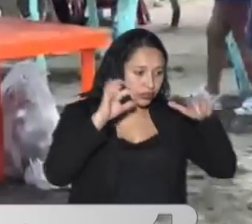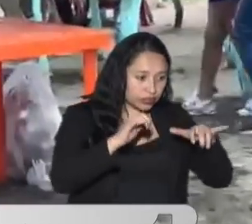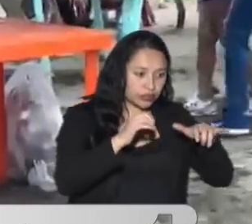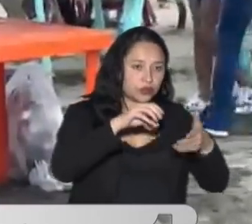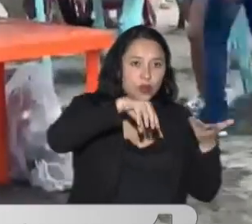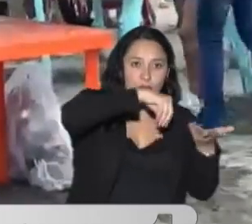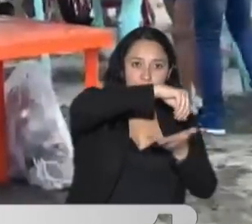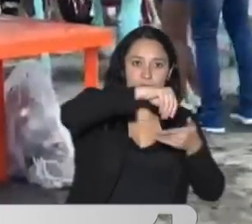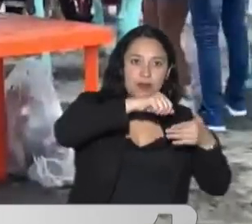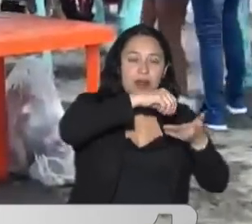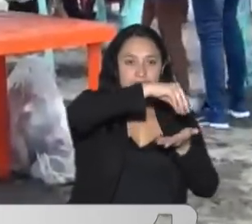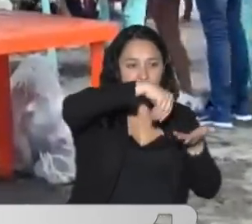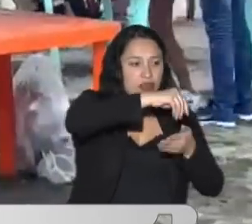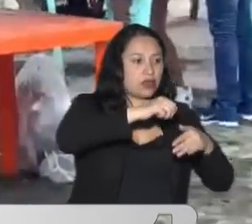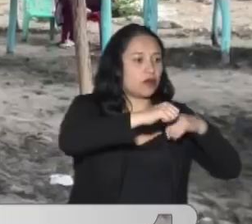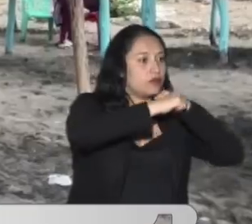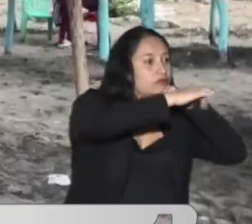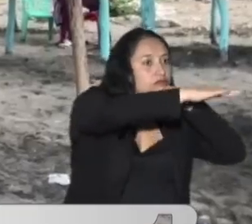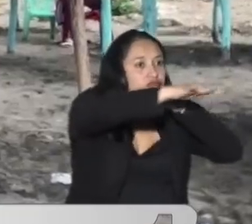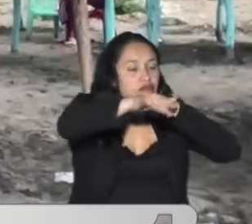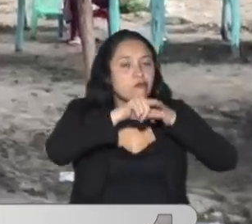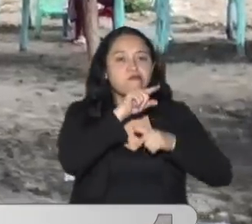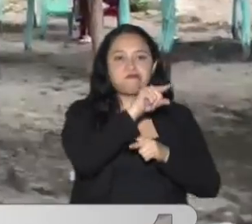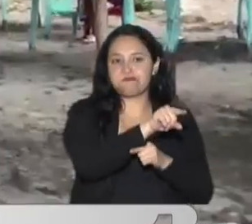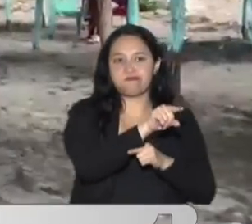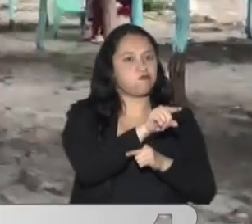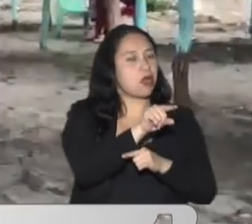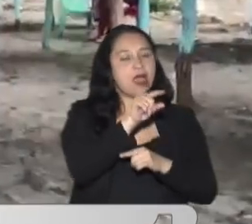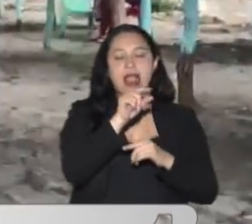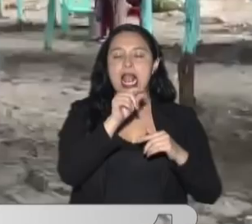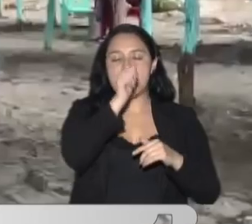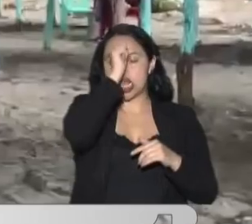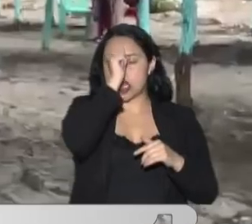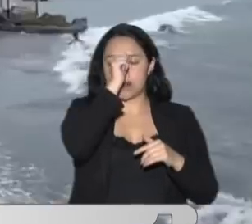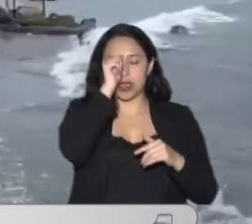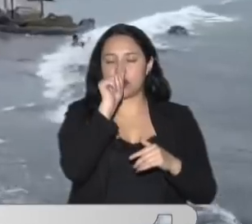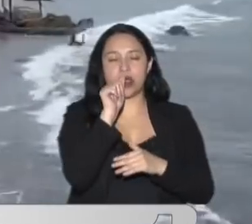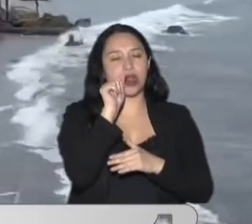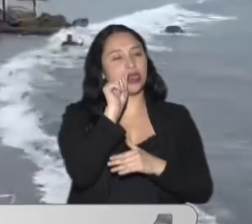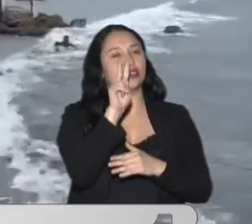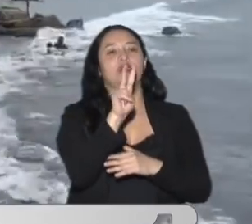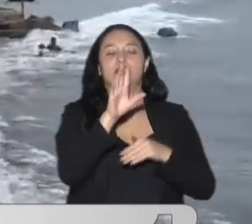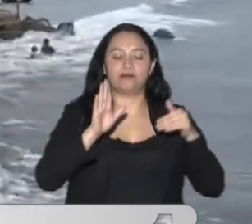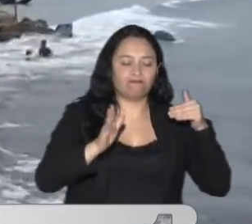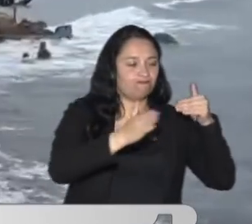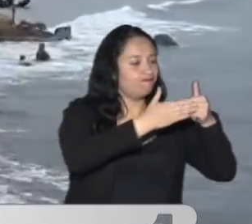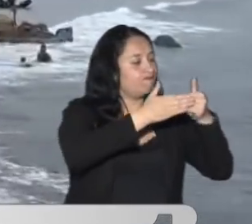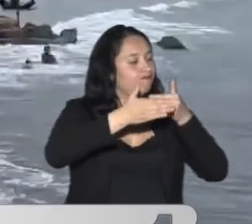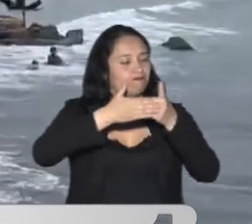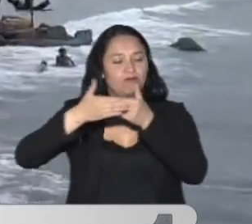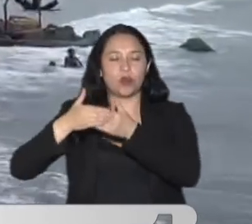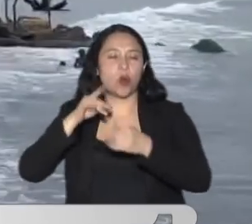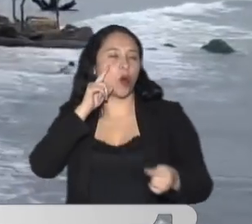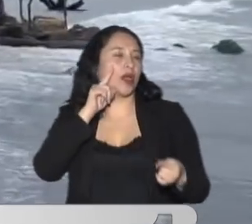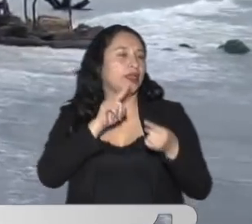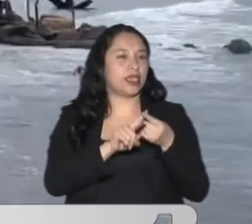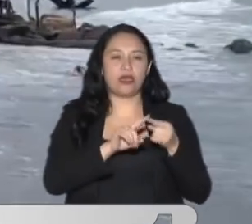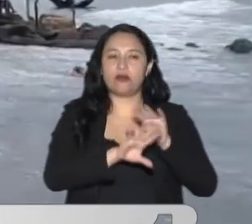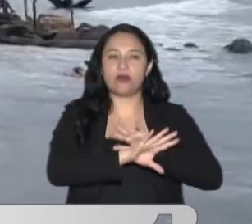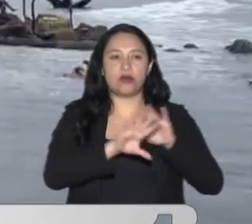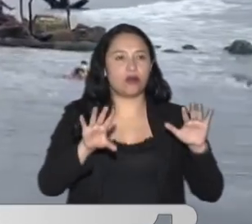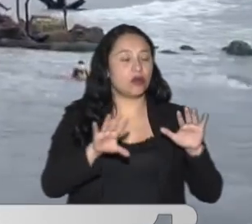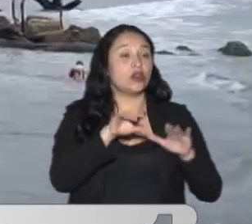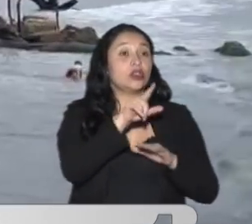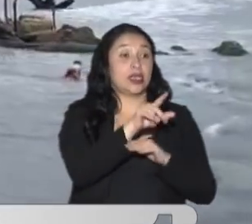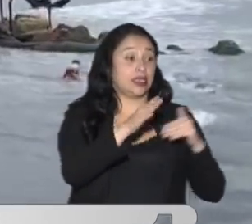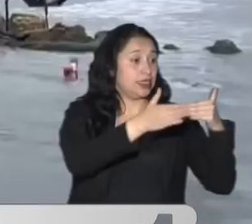Atlántico, las autoridades se vieron obligadas, al mediodía del domingo, al cierre de 3 balnearios para evitar sobrecupos. Se